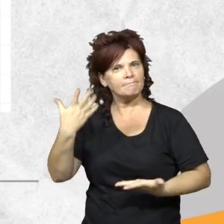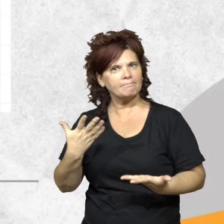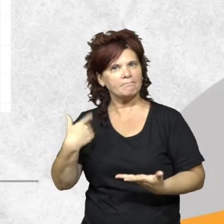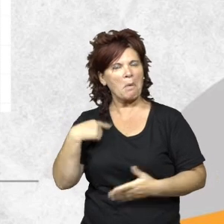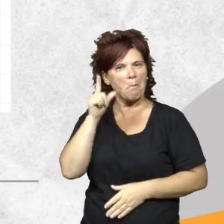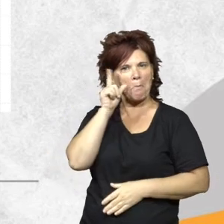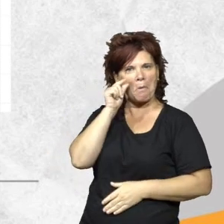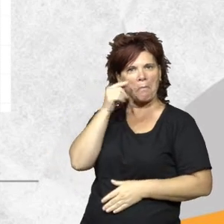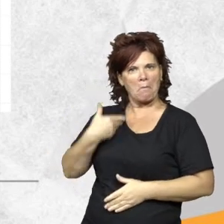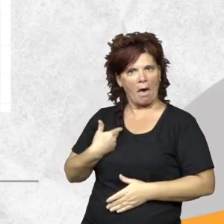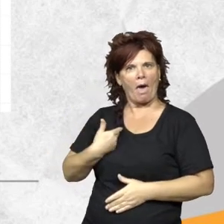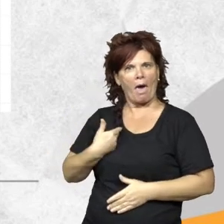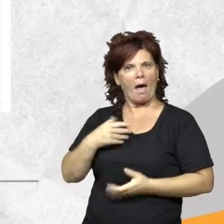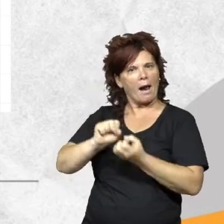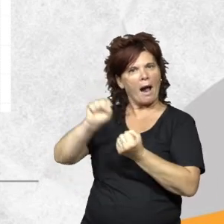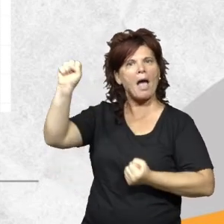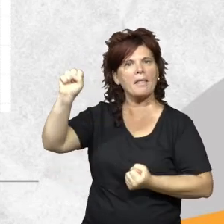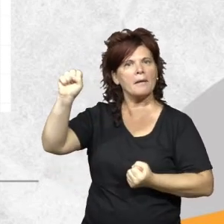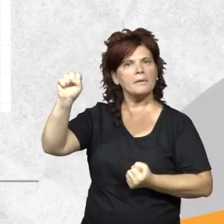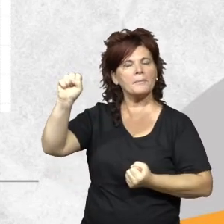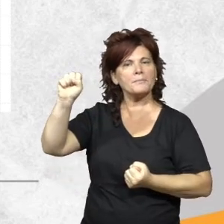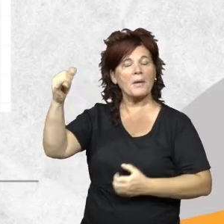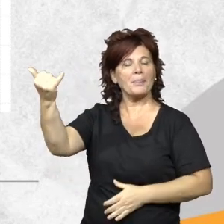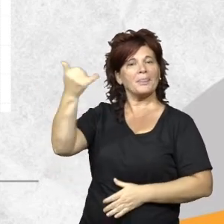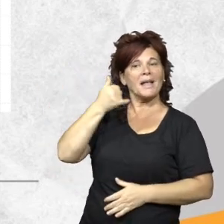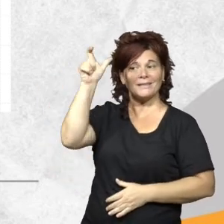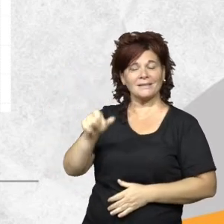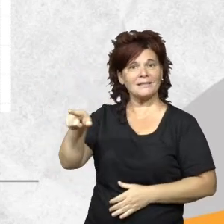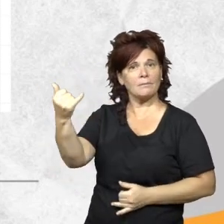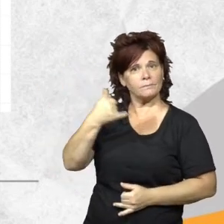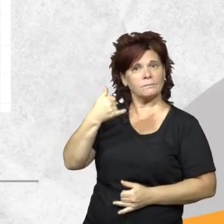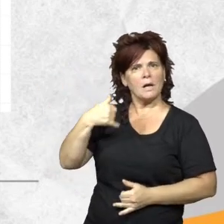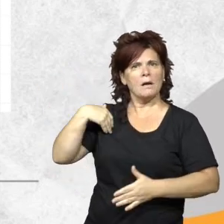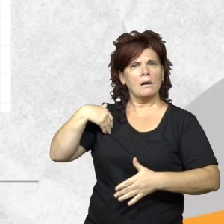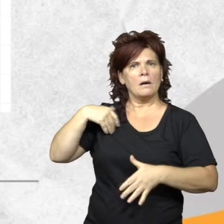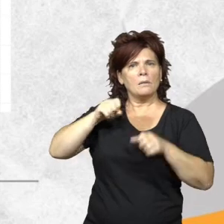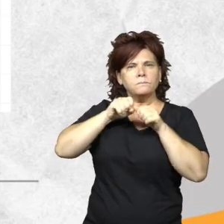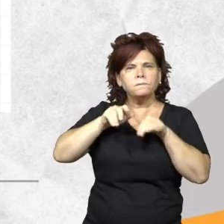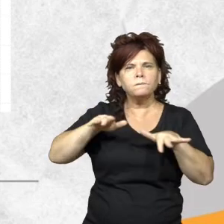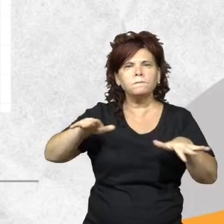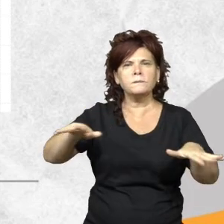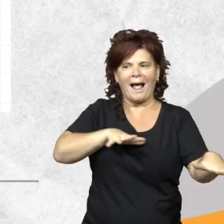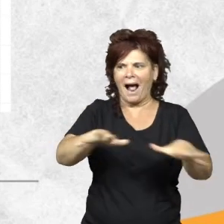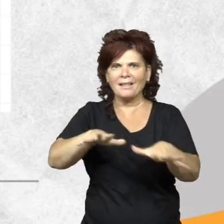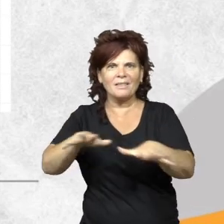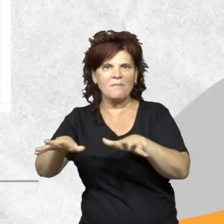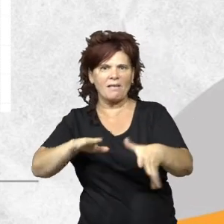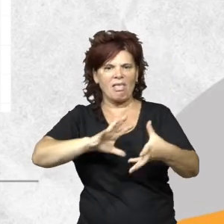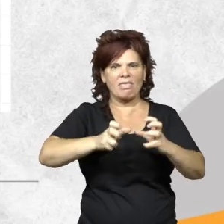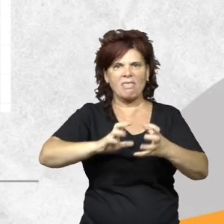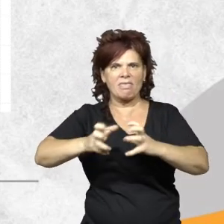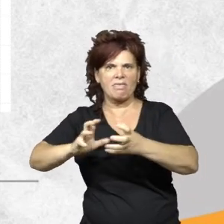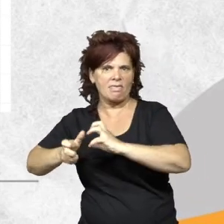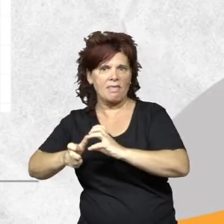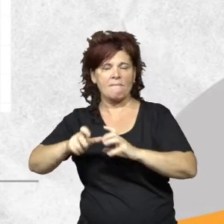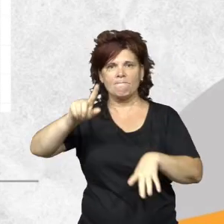padre académico. Don Mario nos decía que la proliferación de actividades dañosas del ambiente derivadas del